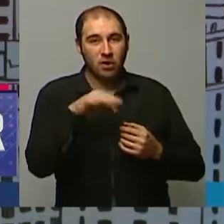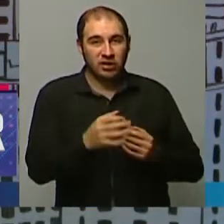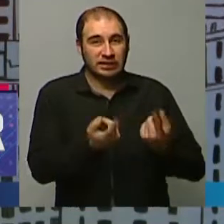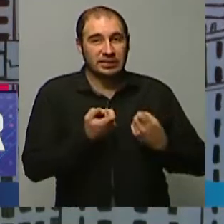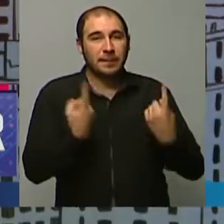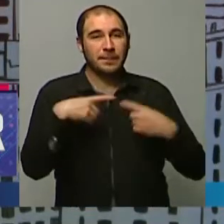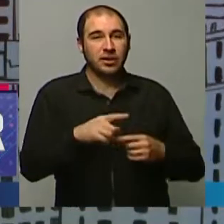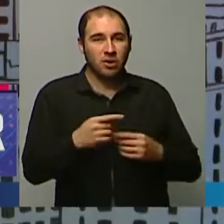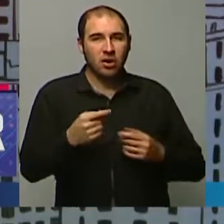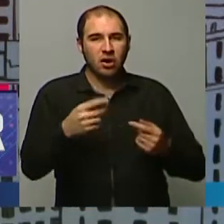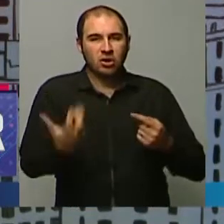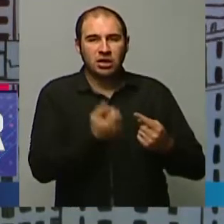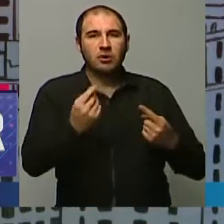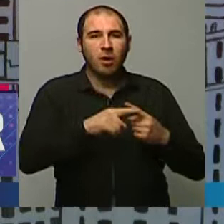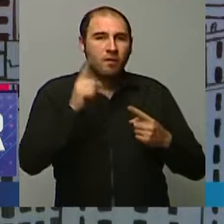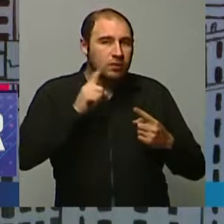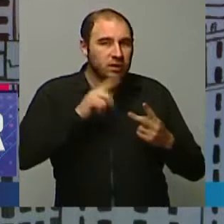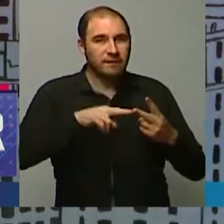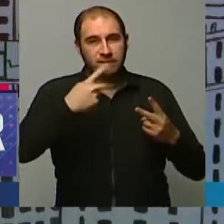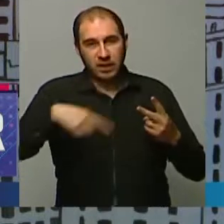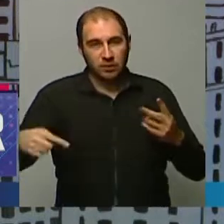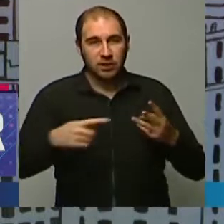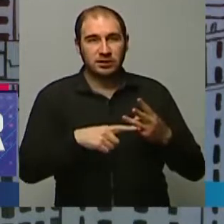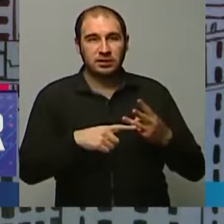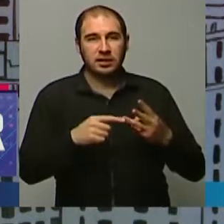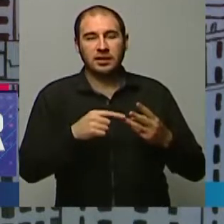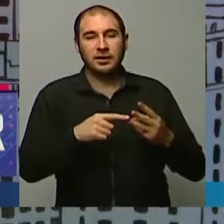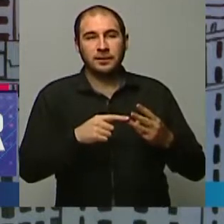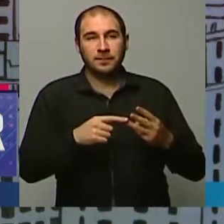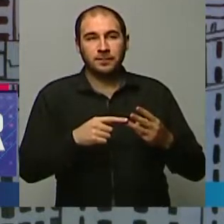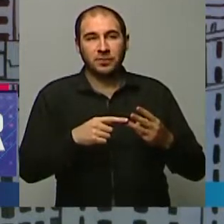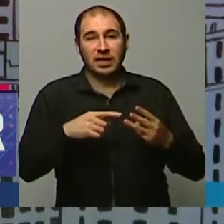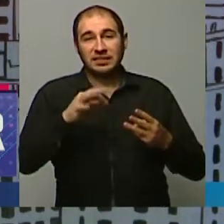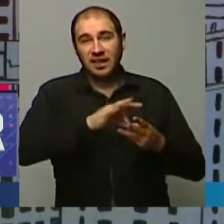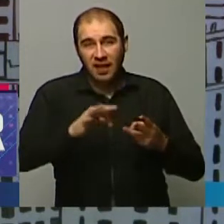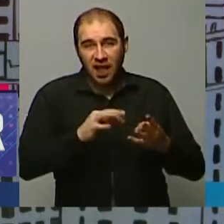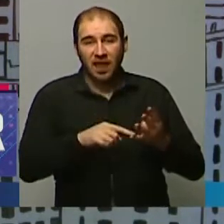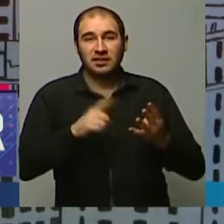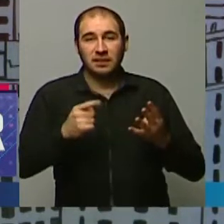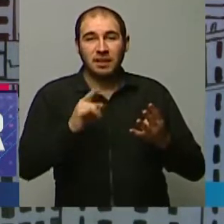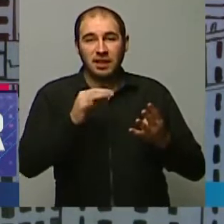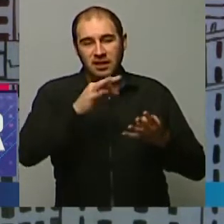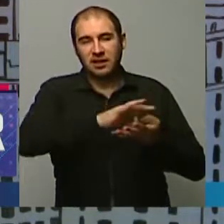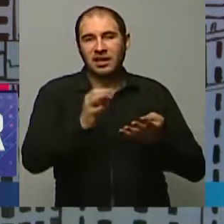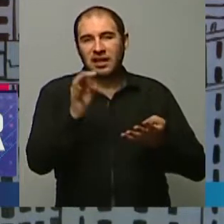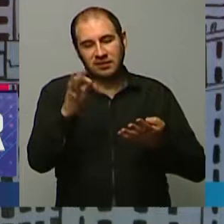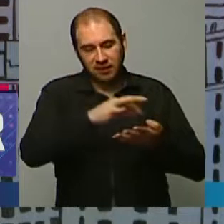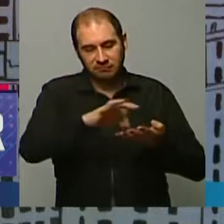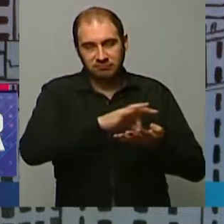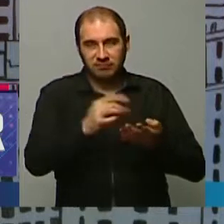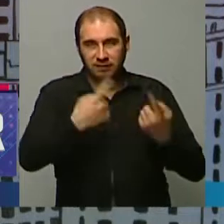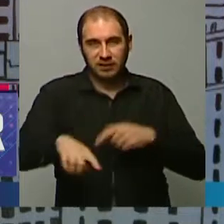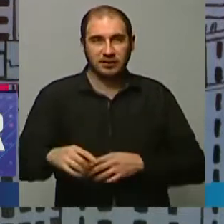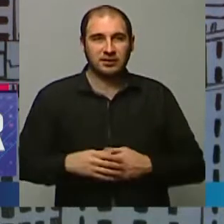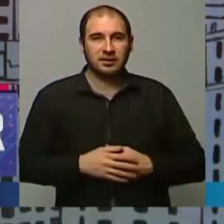pero deben provenir de las frutas y las verduras, de los cereales y de las legumbres, esos hidratos de